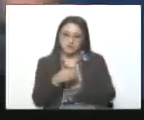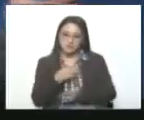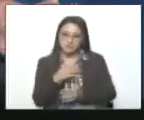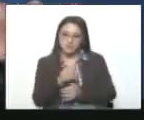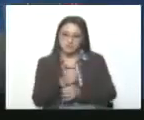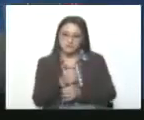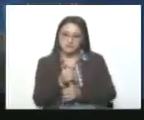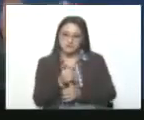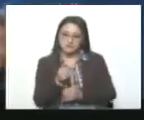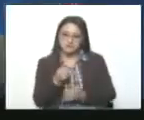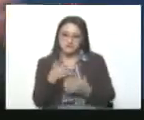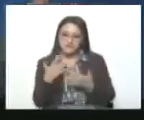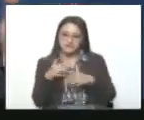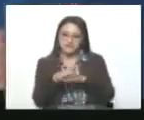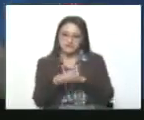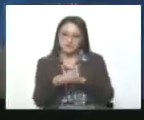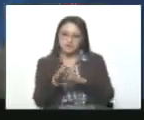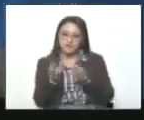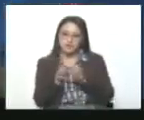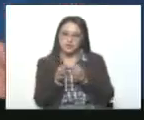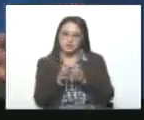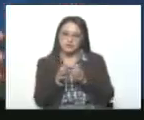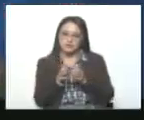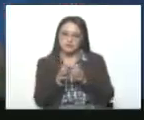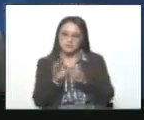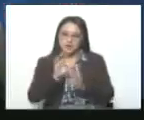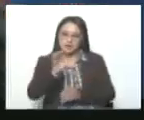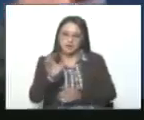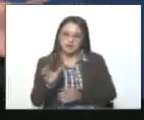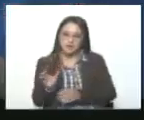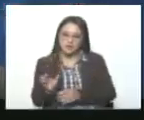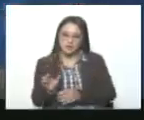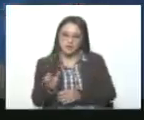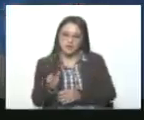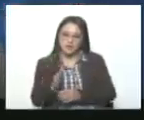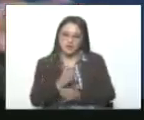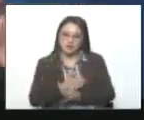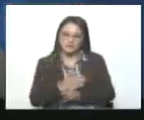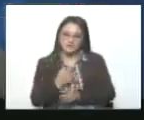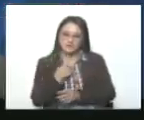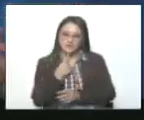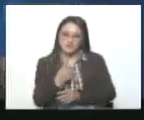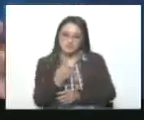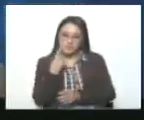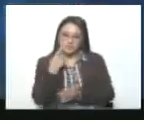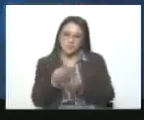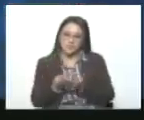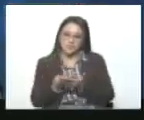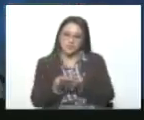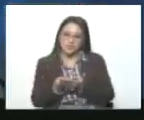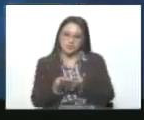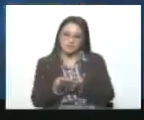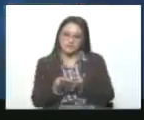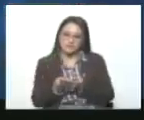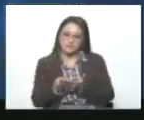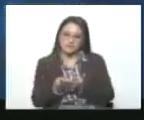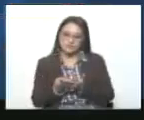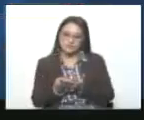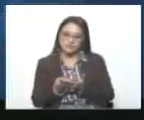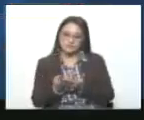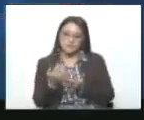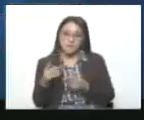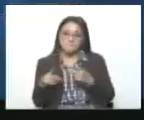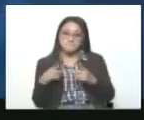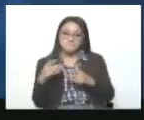sin la integración de un bloque regional como lo hemos intentado y como se ha propuesto desde el principio de este